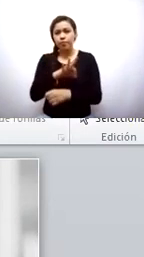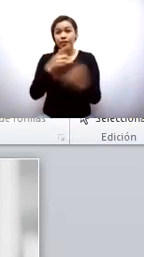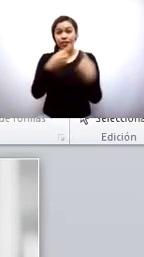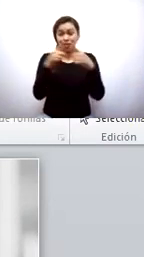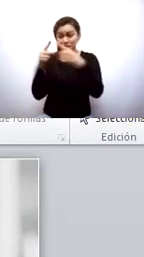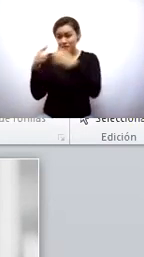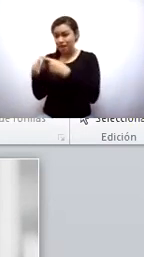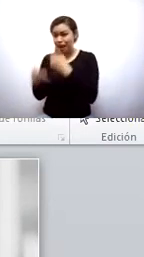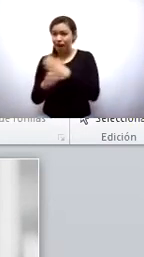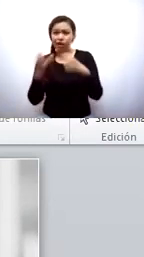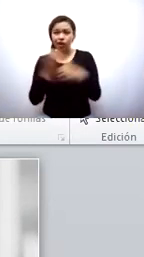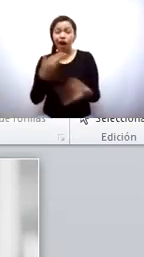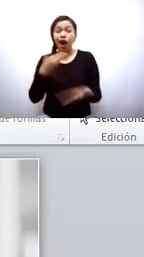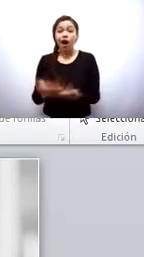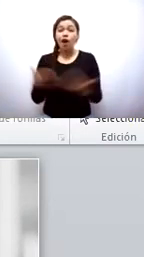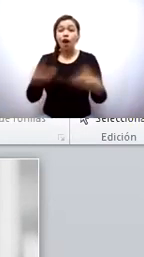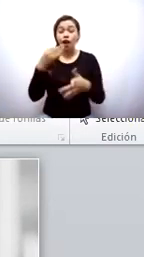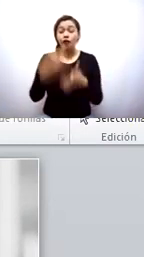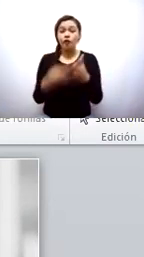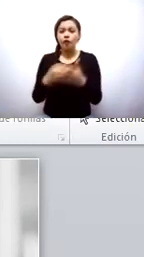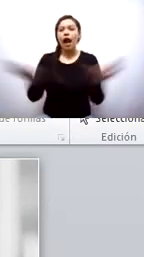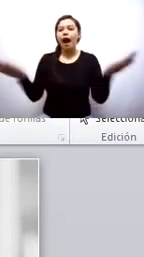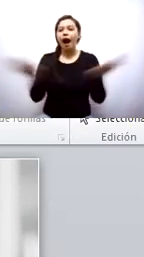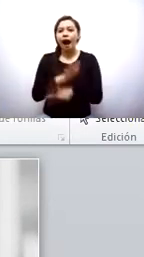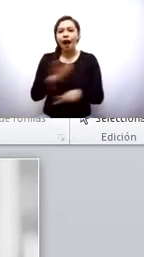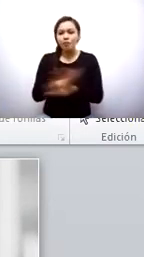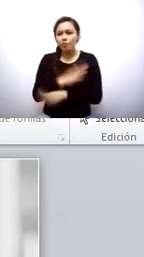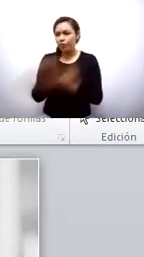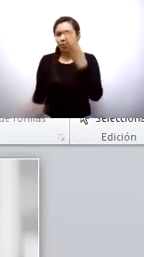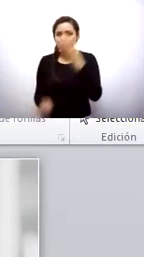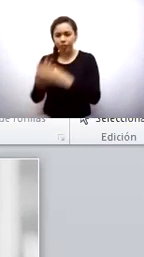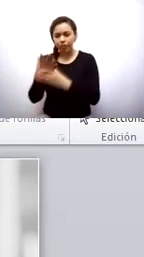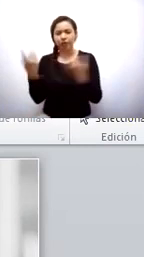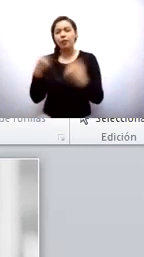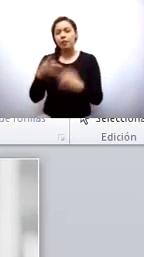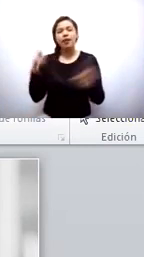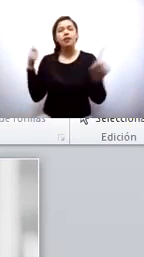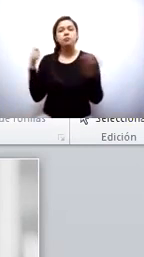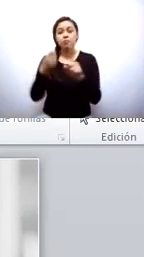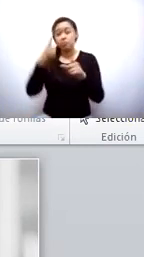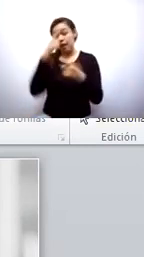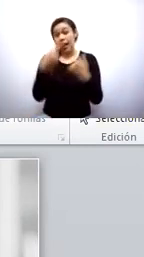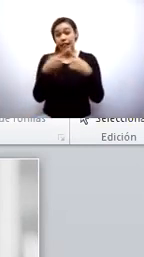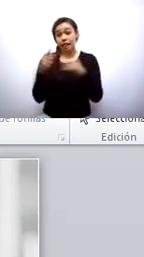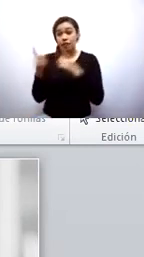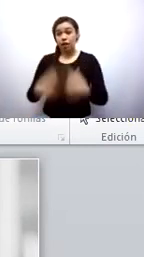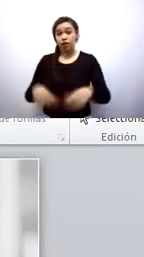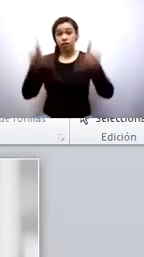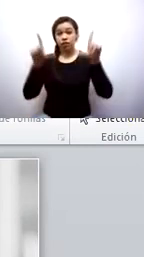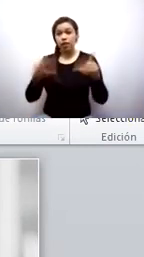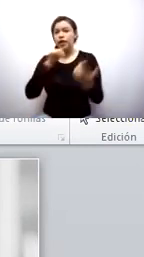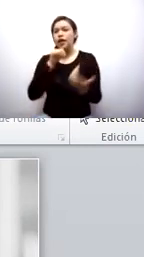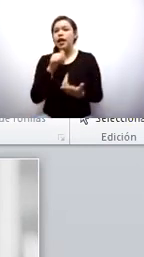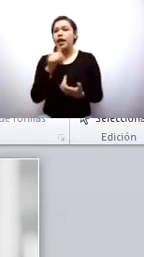falta ahora es una actualización con respecto a pues estas distintas plataformas que nos son provistas,